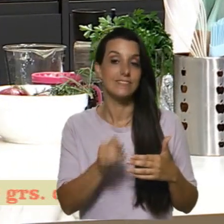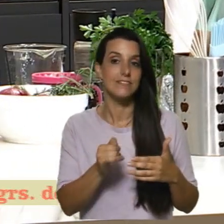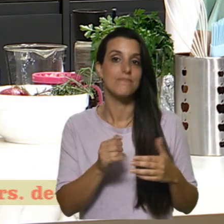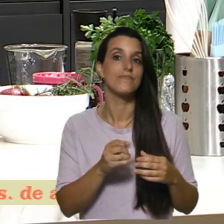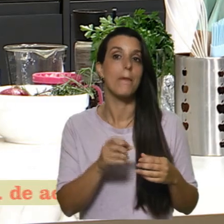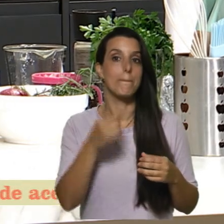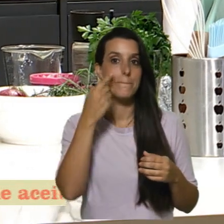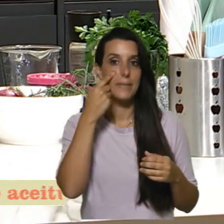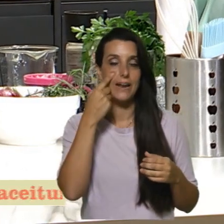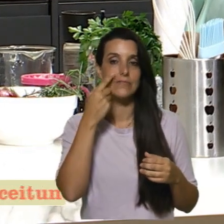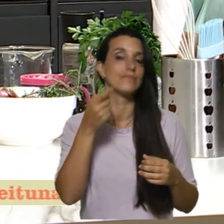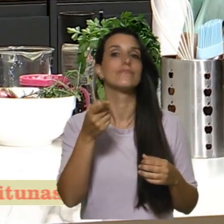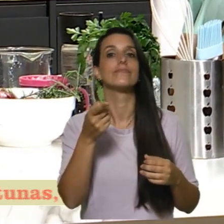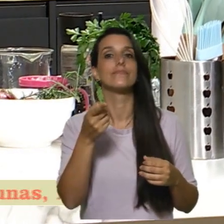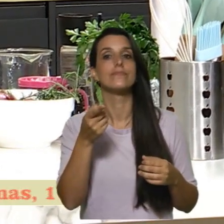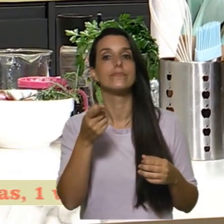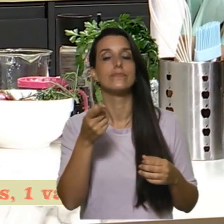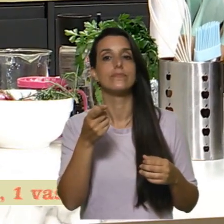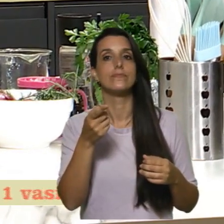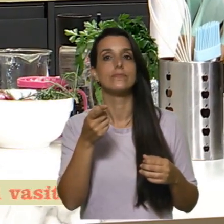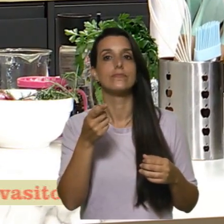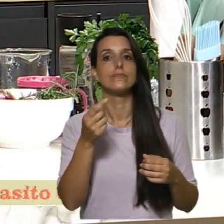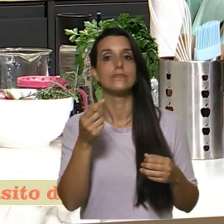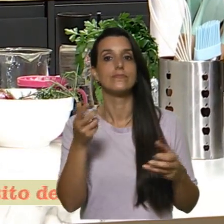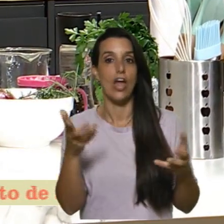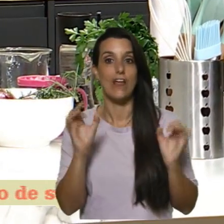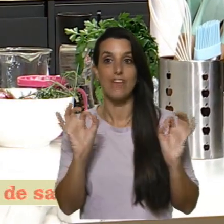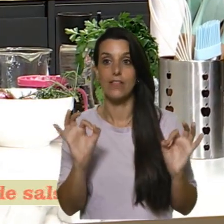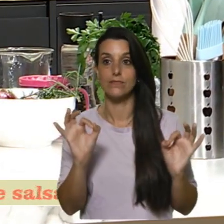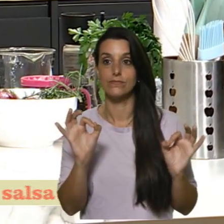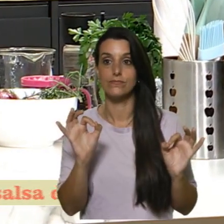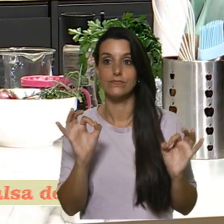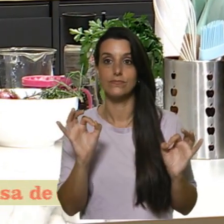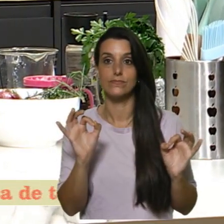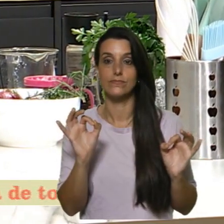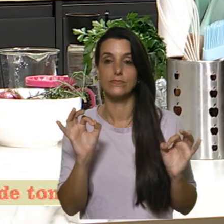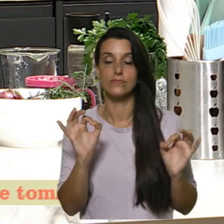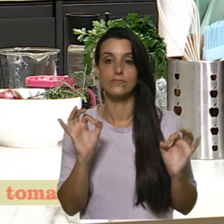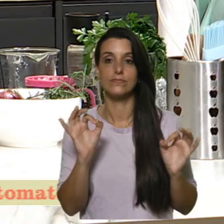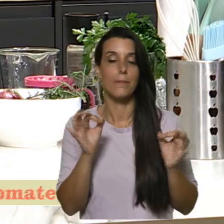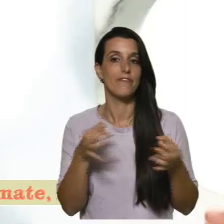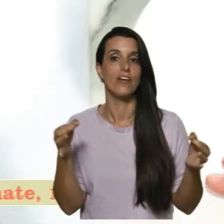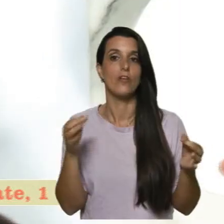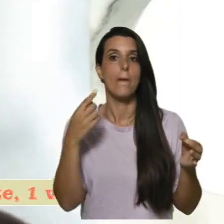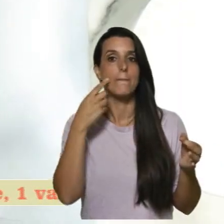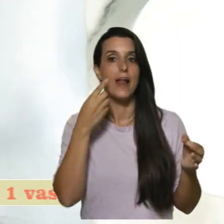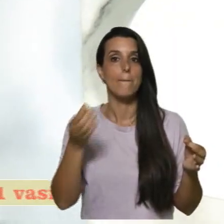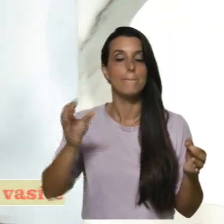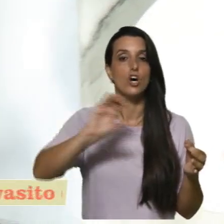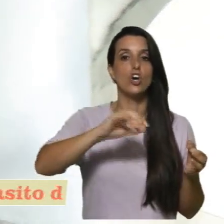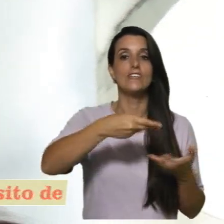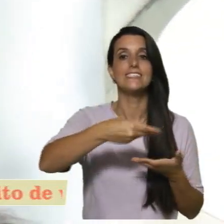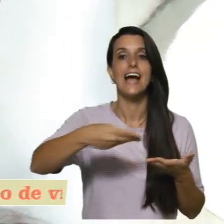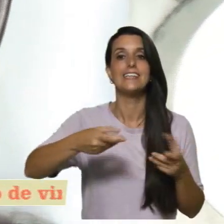un menjunje. Mirá, lo voy a ver cómo lo muevo para. Ahí está bien, se va. ¿Sí? Perfecto. Mirá, vamos a poner un